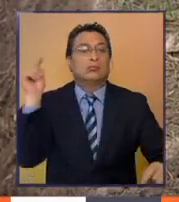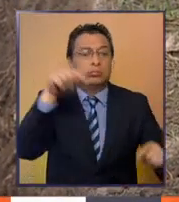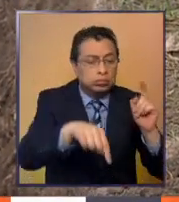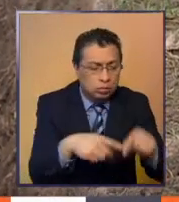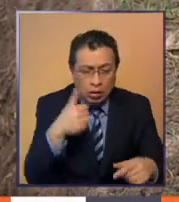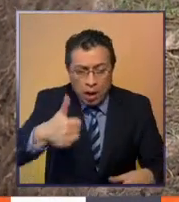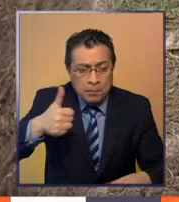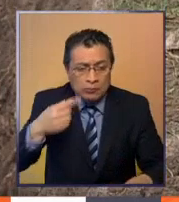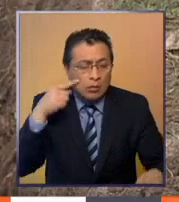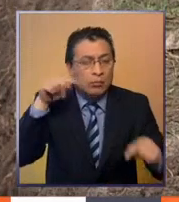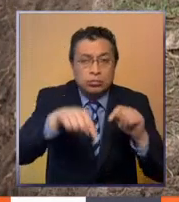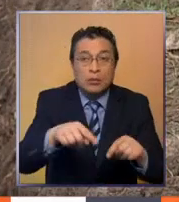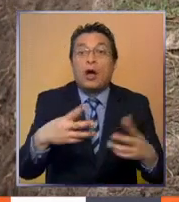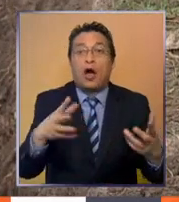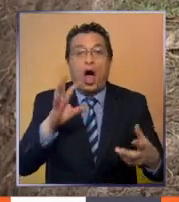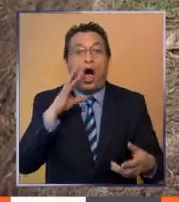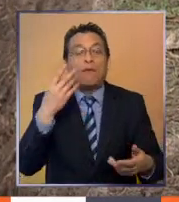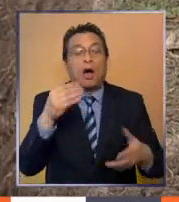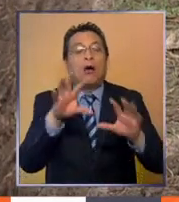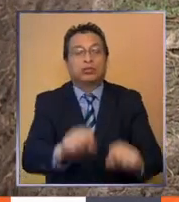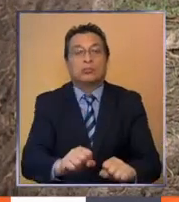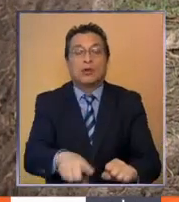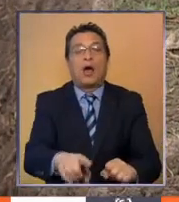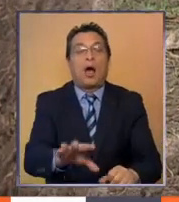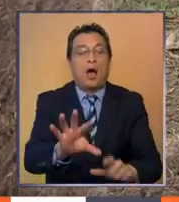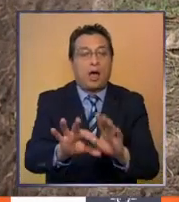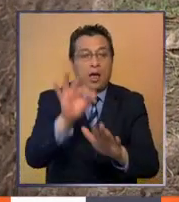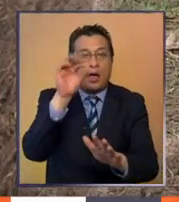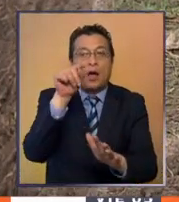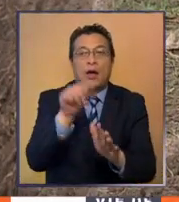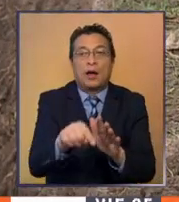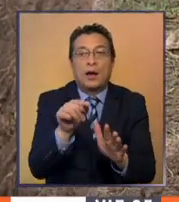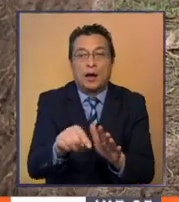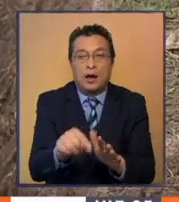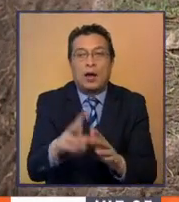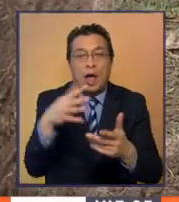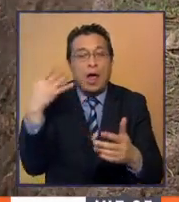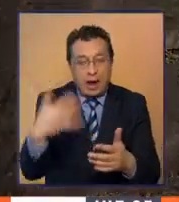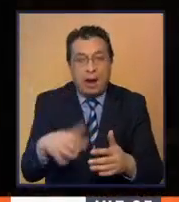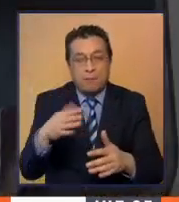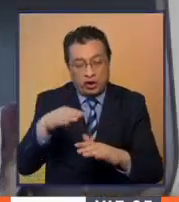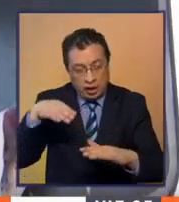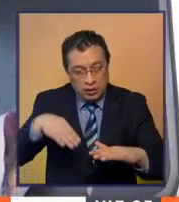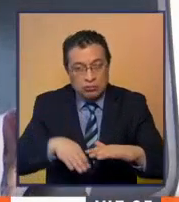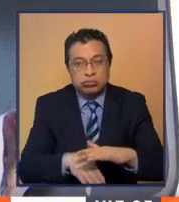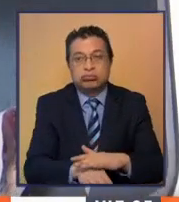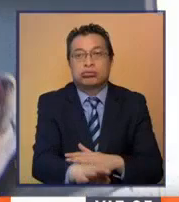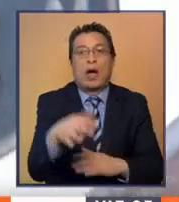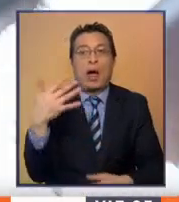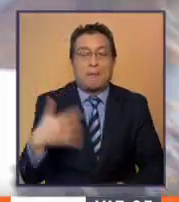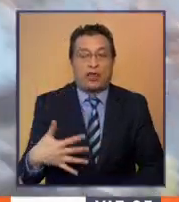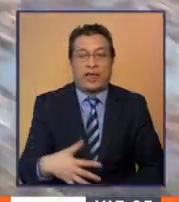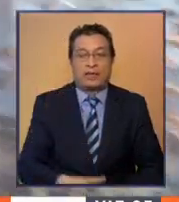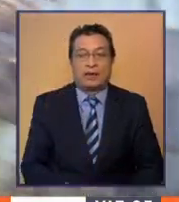y obviamente que eso nos permitió identificar este importante hallazgo.